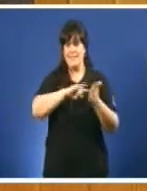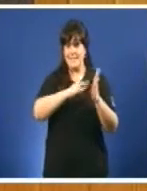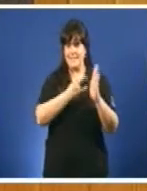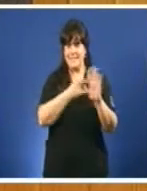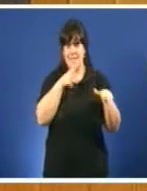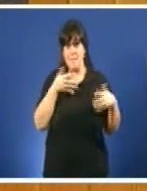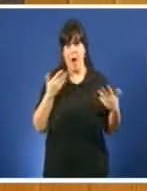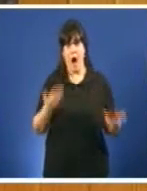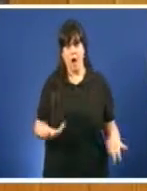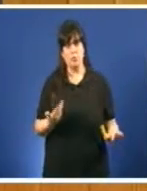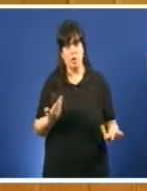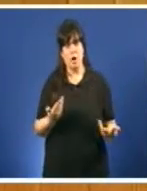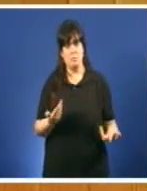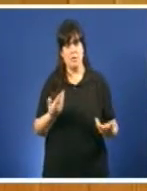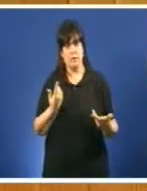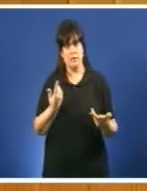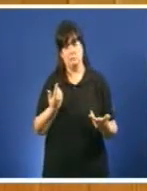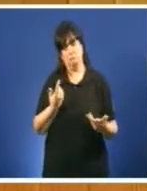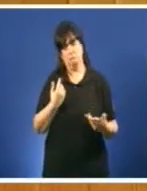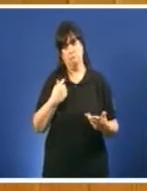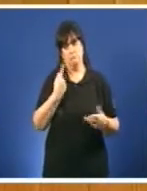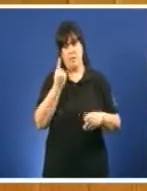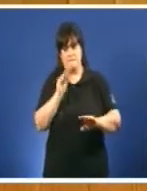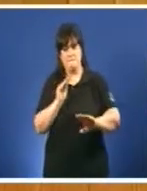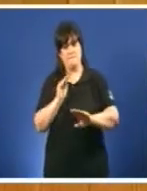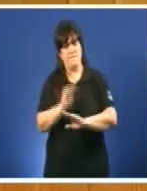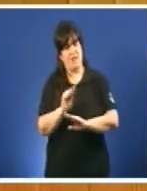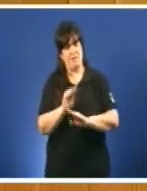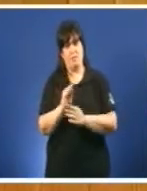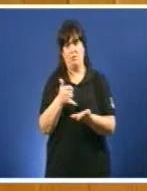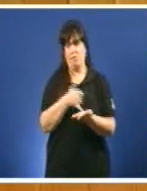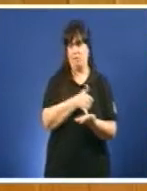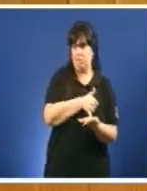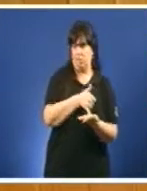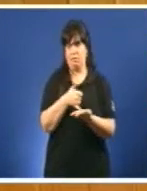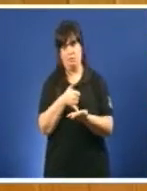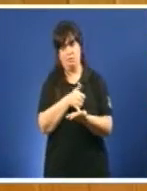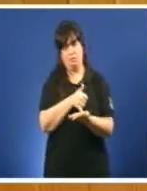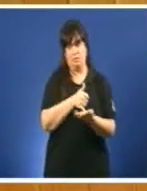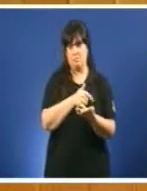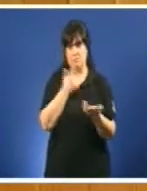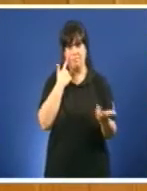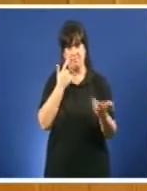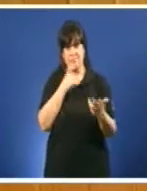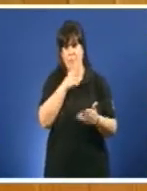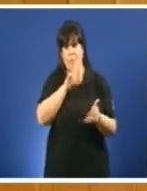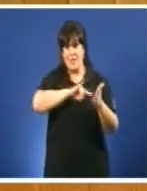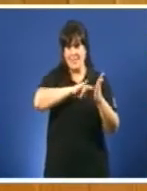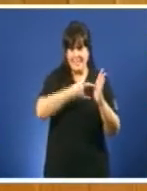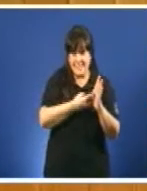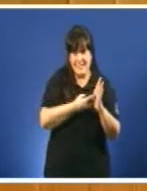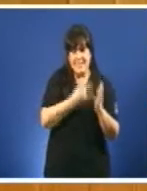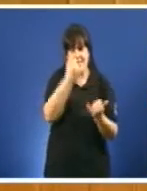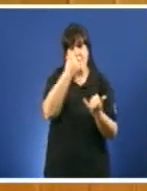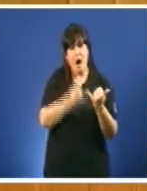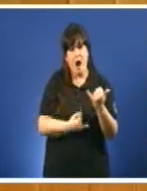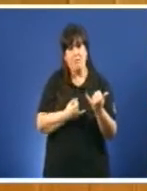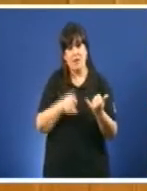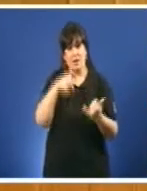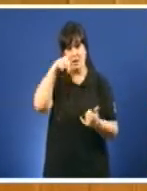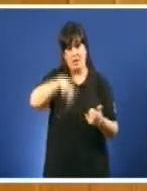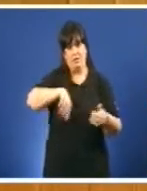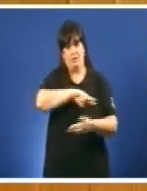de financiamento autonómico. Un sistema que é unha auténtica lousa nas costas de